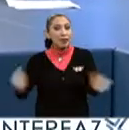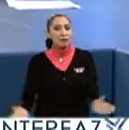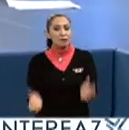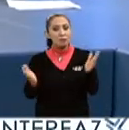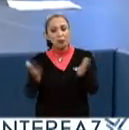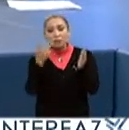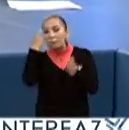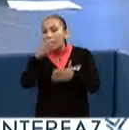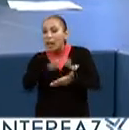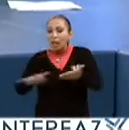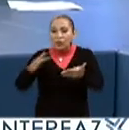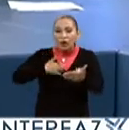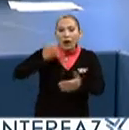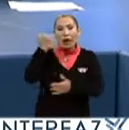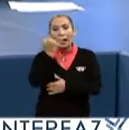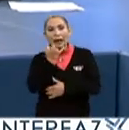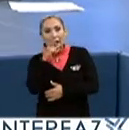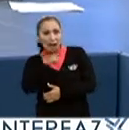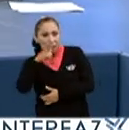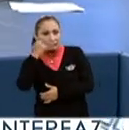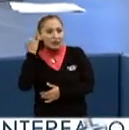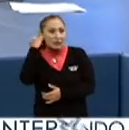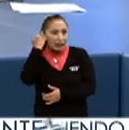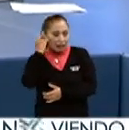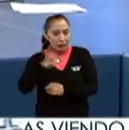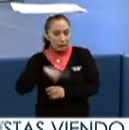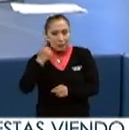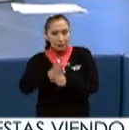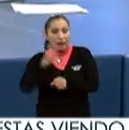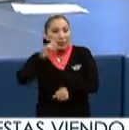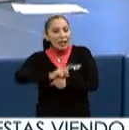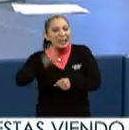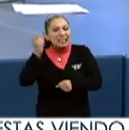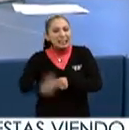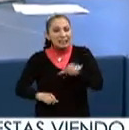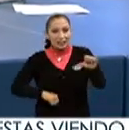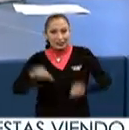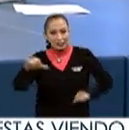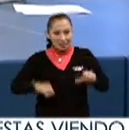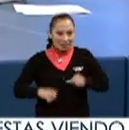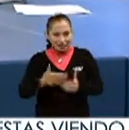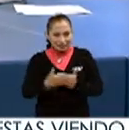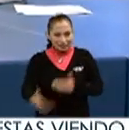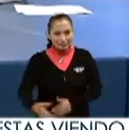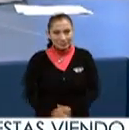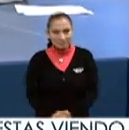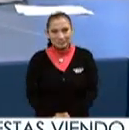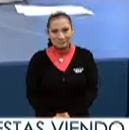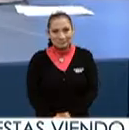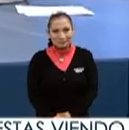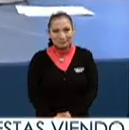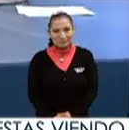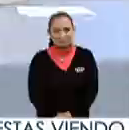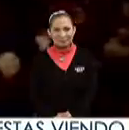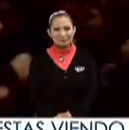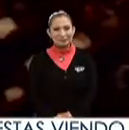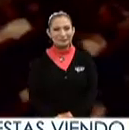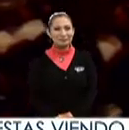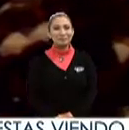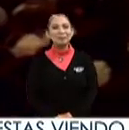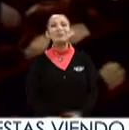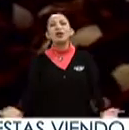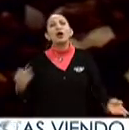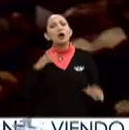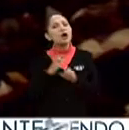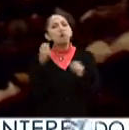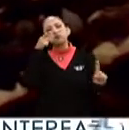Fomento a la Lectura en Lenguas Indígenas. Y así se vivió el primer día de estas interesantes actividades. Con